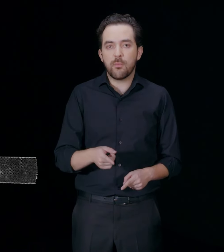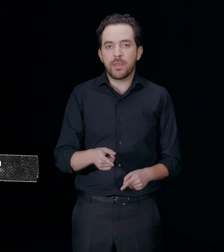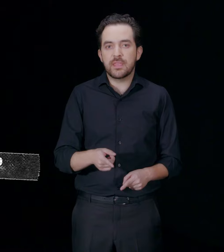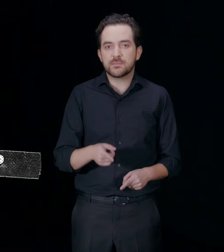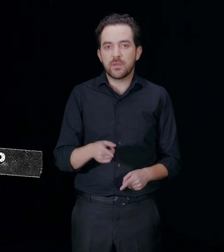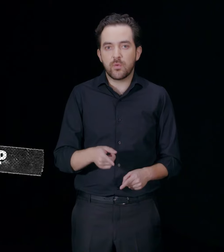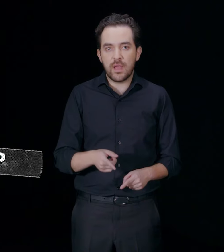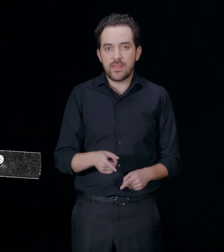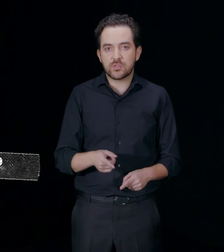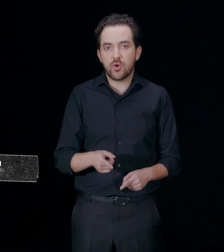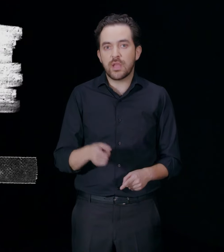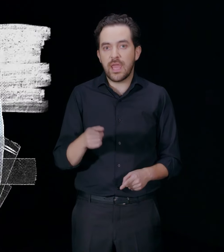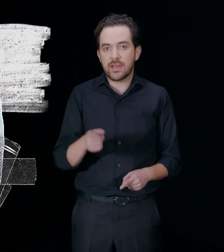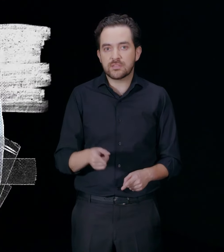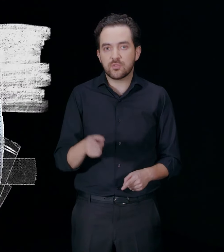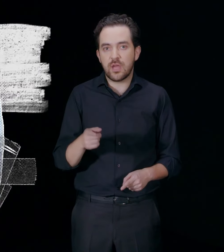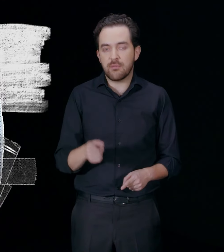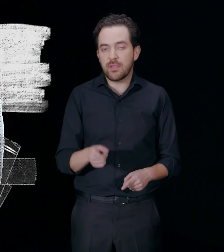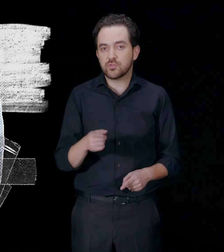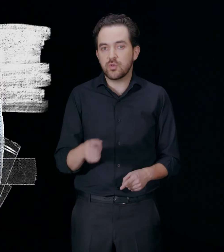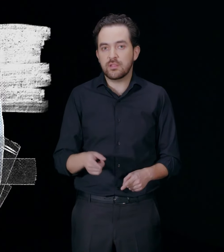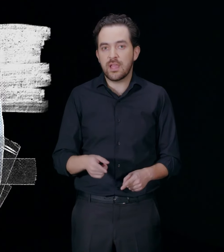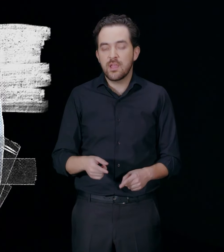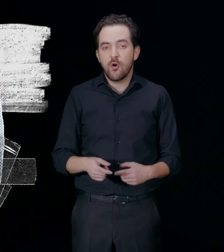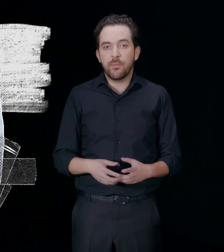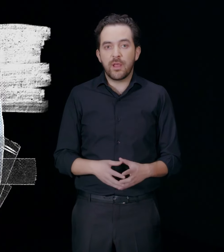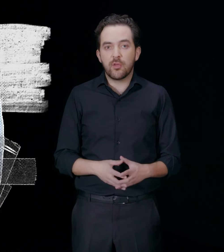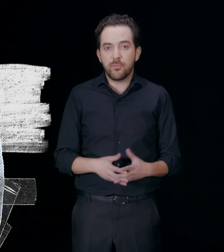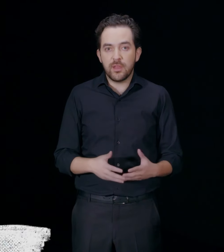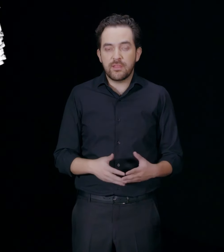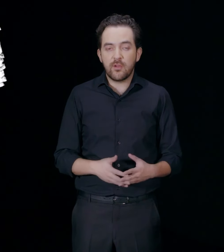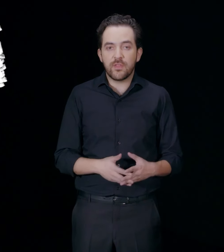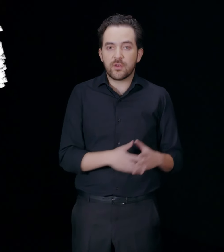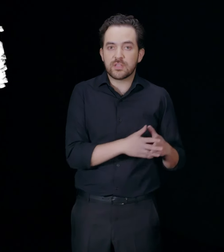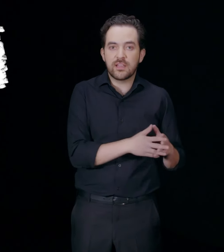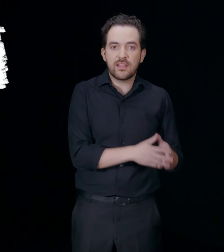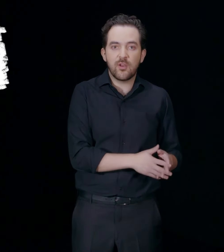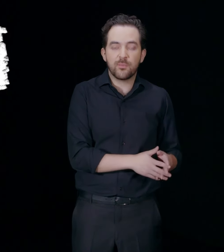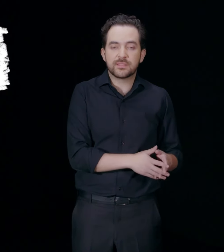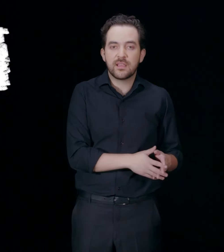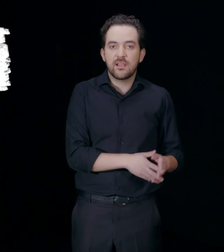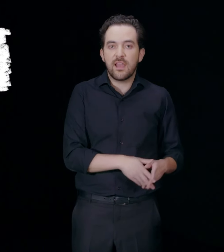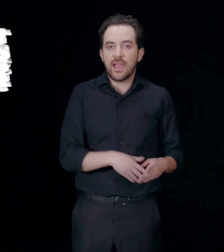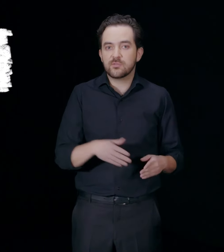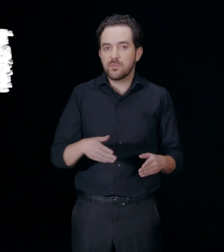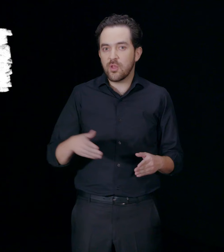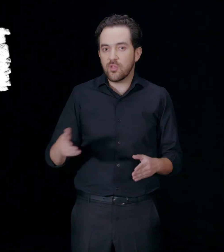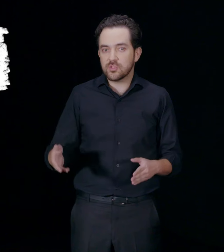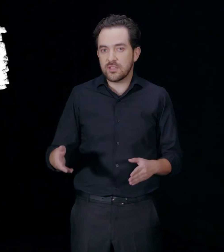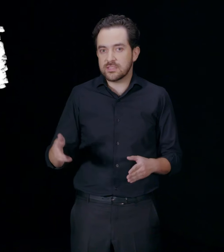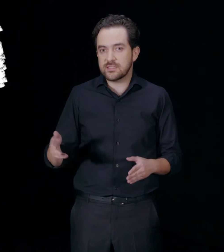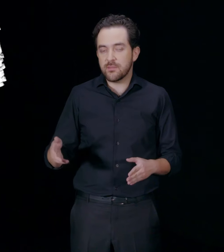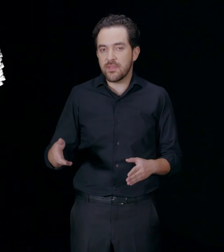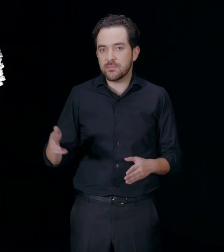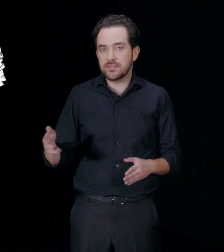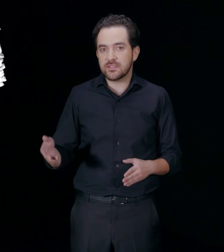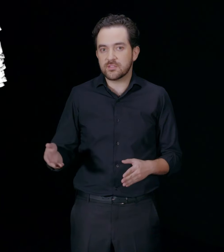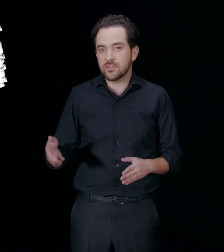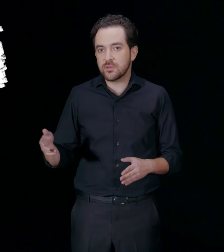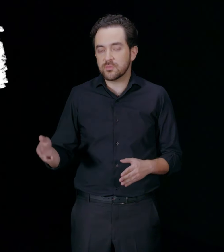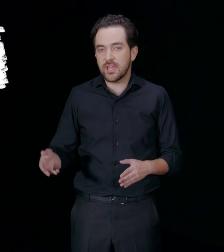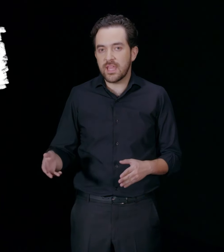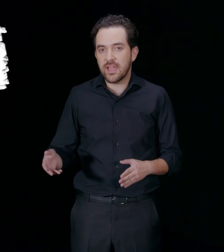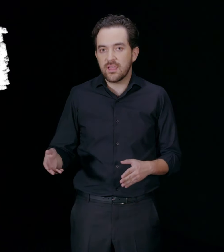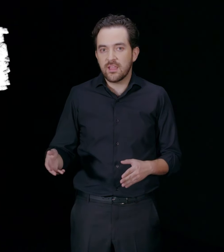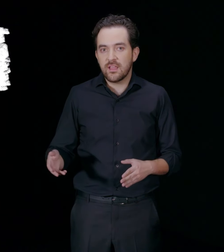entregados a compañías vinculadas con Ernesto Carballo Zurita, operador político de Rosalinda López, la ex número 2 del sistema de